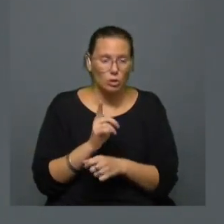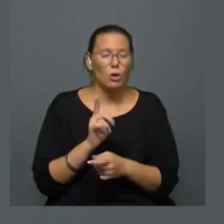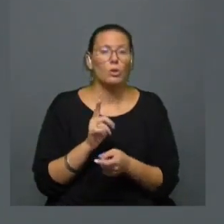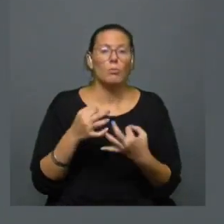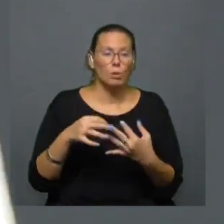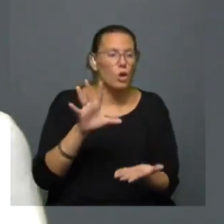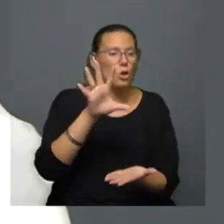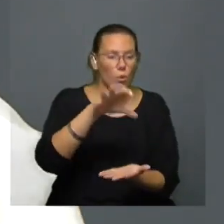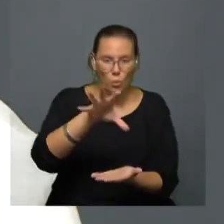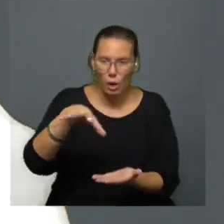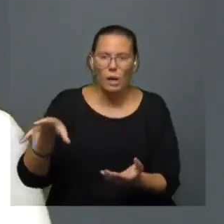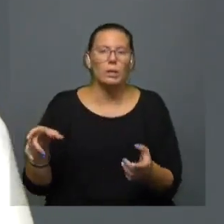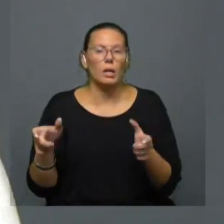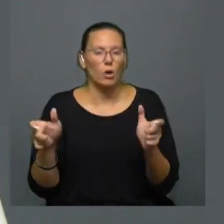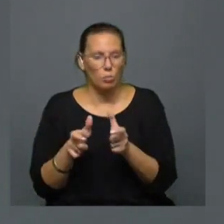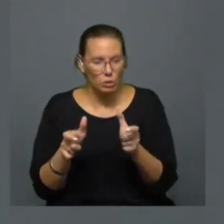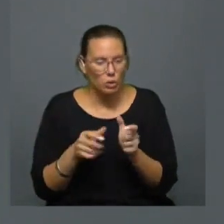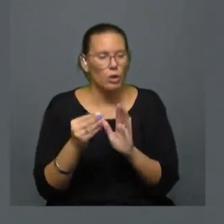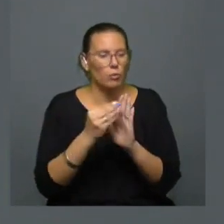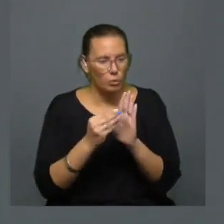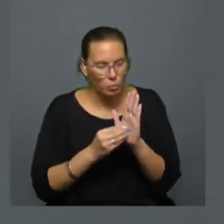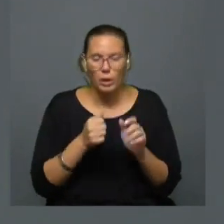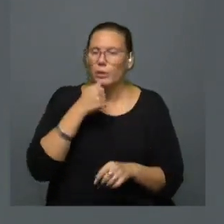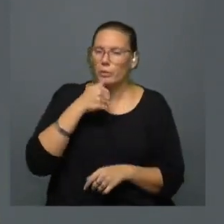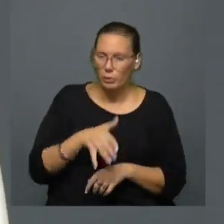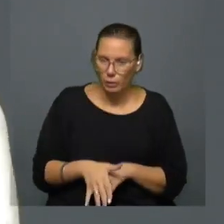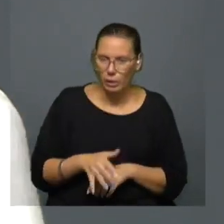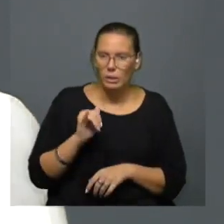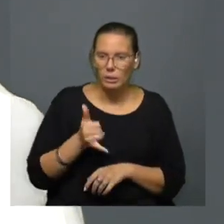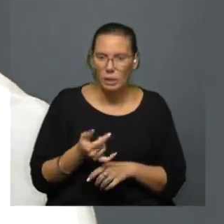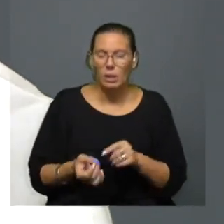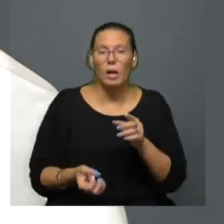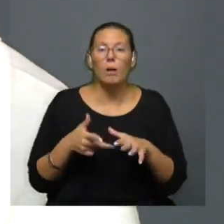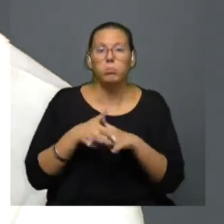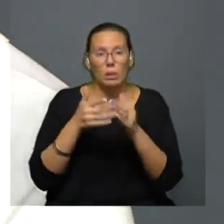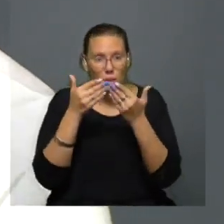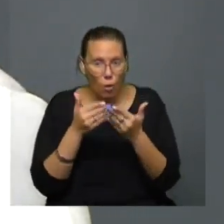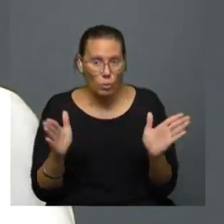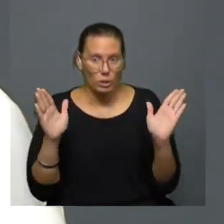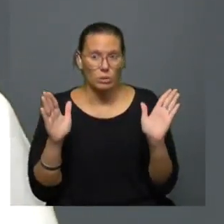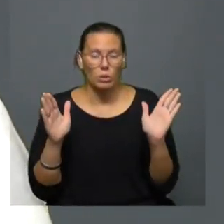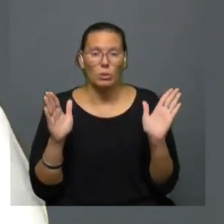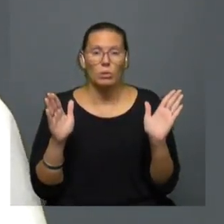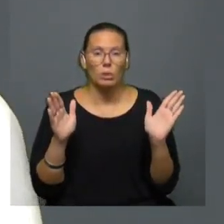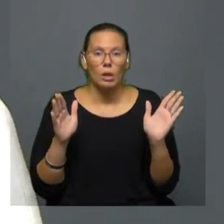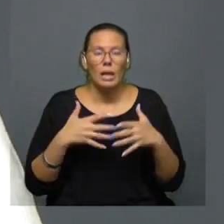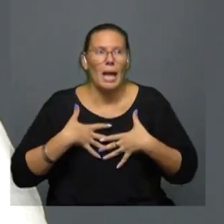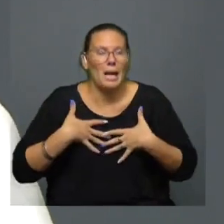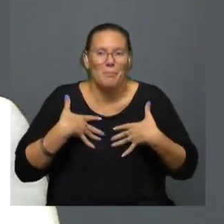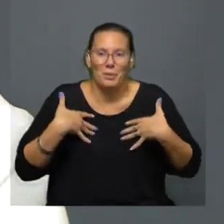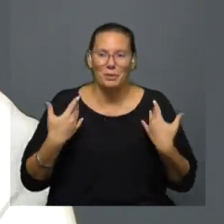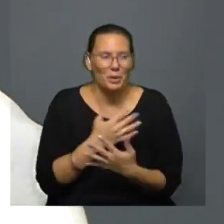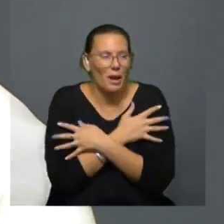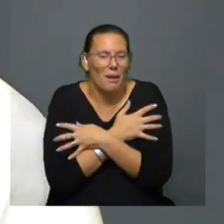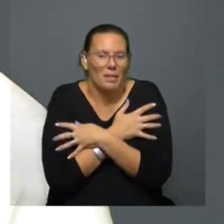las comisiones, los formularios, las historias, ¿no? Todo esto, la inauguración, la emoción, los